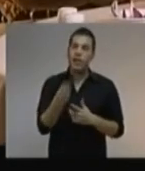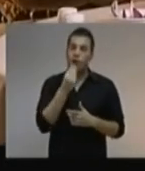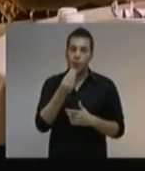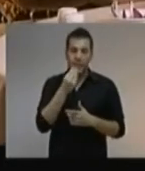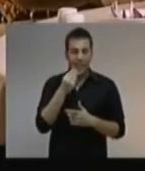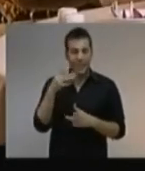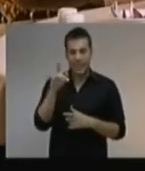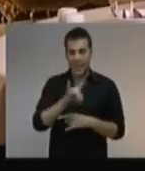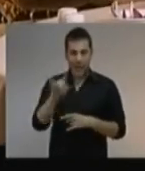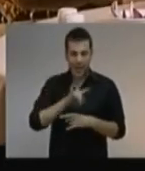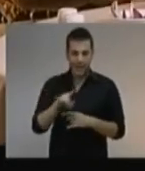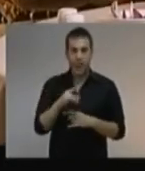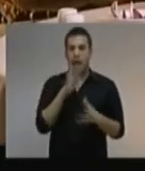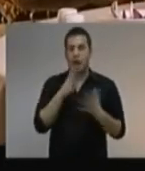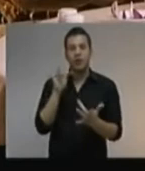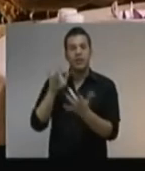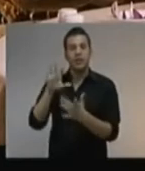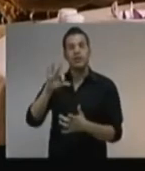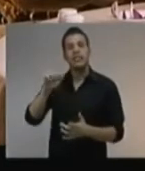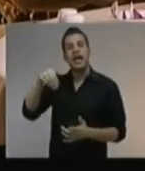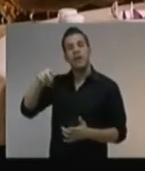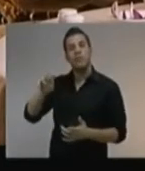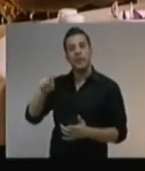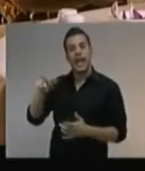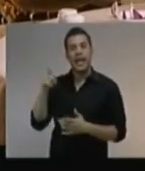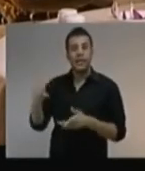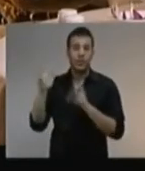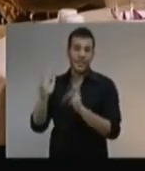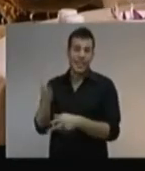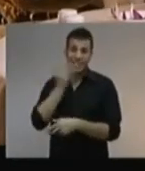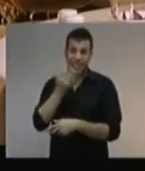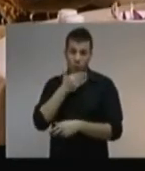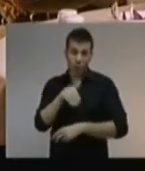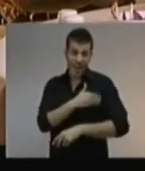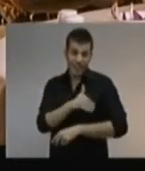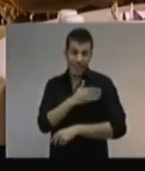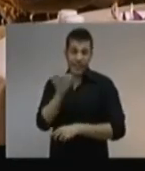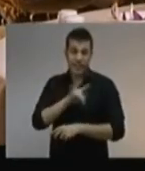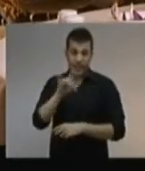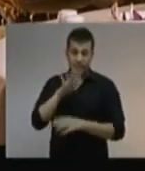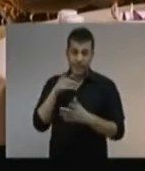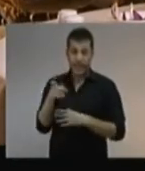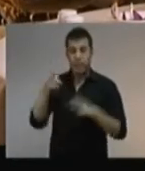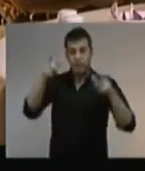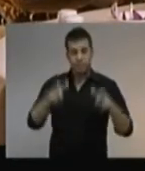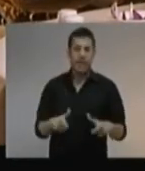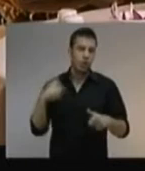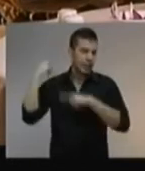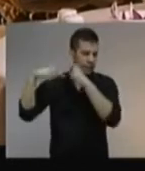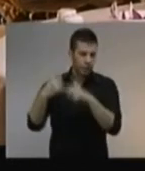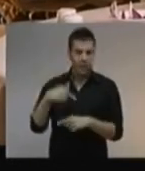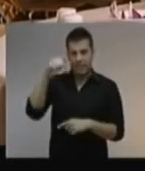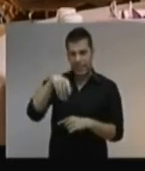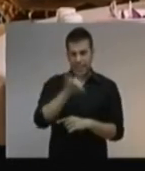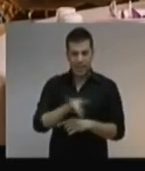Canarias y para ello hemos contactado con Samuel, él es jefe de cocina de Hoteles Escuela de Canarias y nos ha preparado uno de los platos más tradicionales de toda la